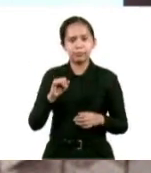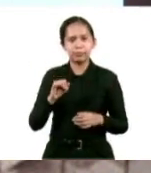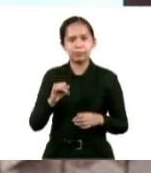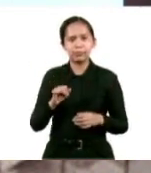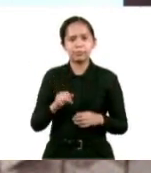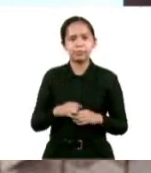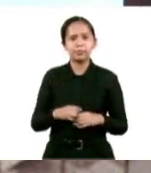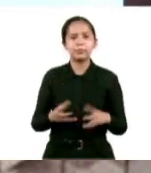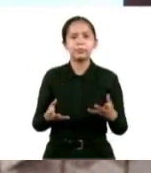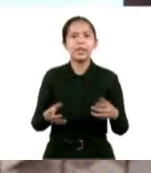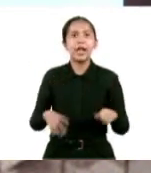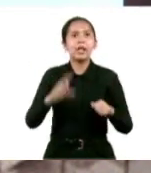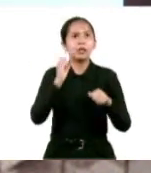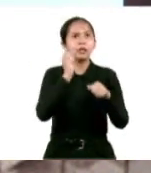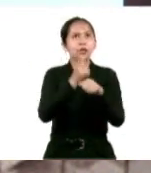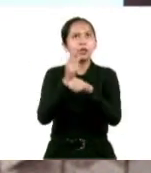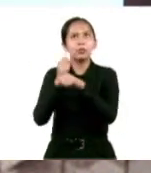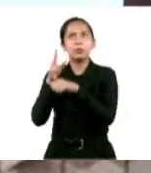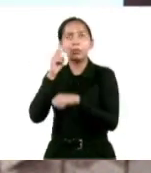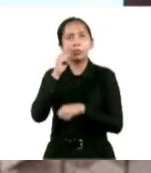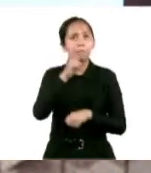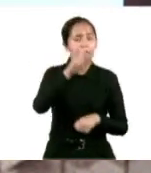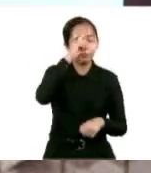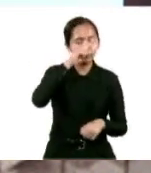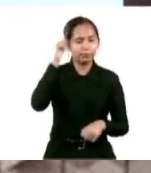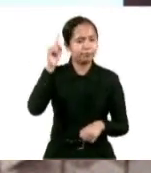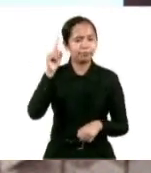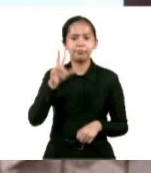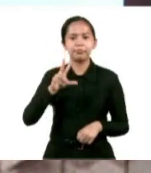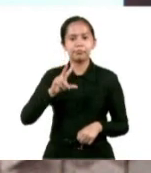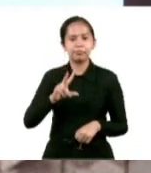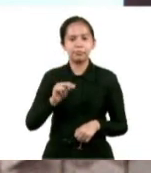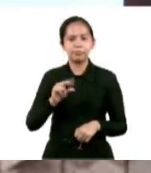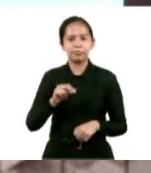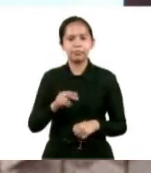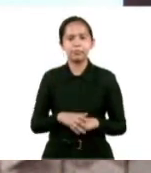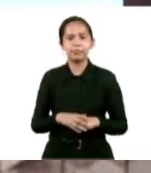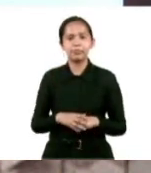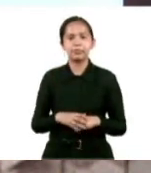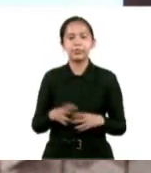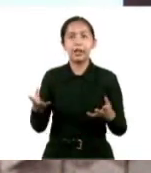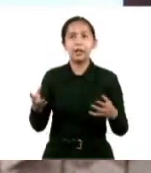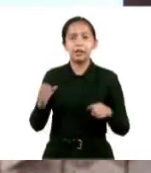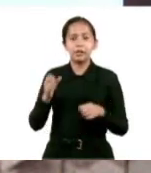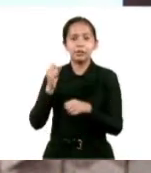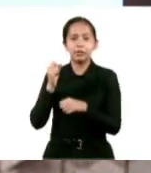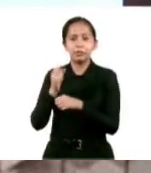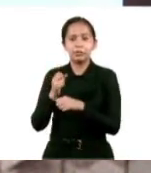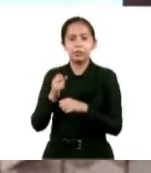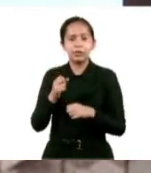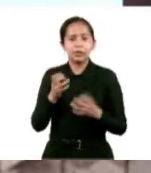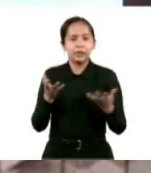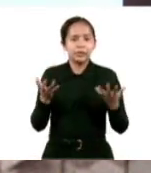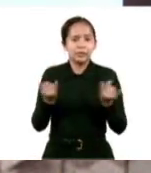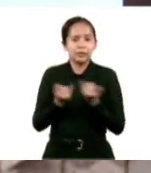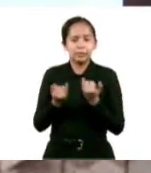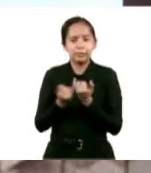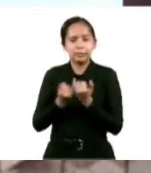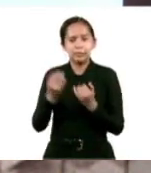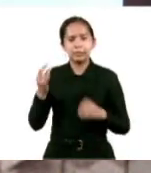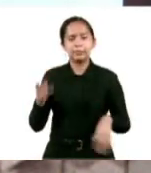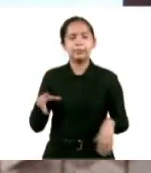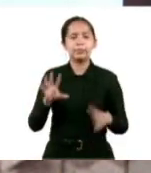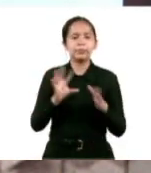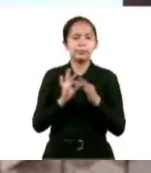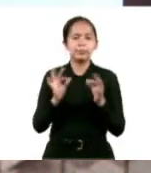el nivel de calle? No. ¿Se podría haber evitado el colapso con inspecciones visuales? No. ¿Y la inspección con base